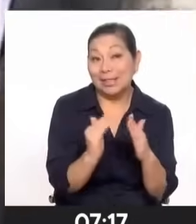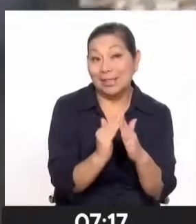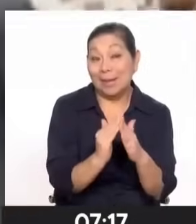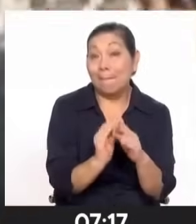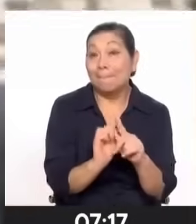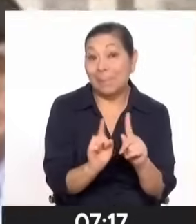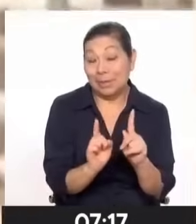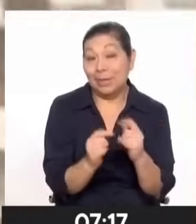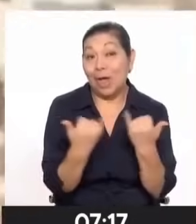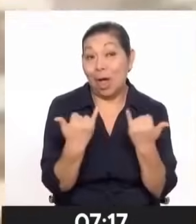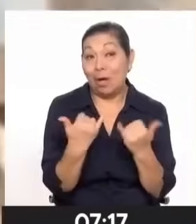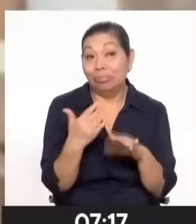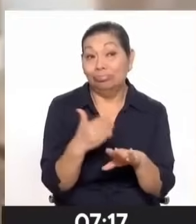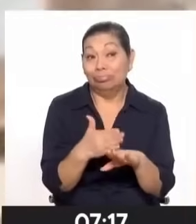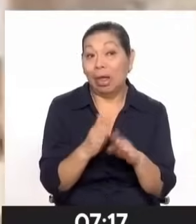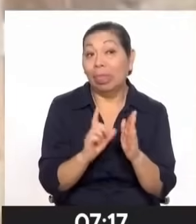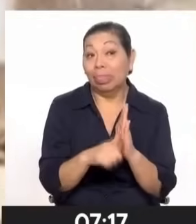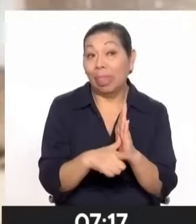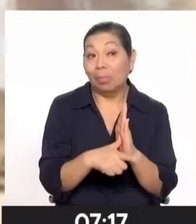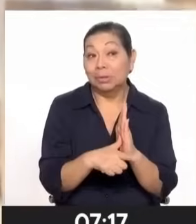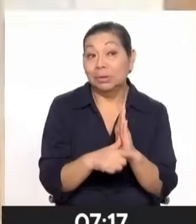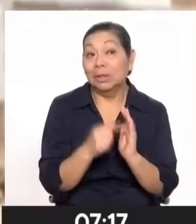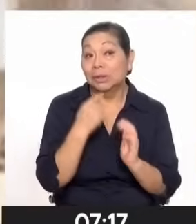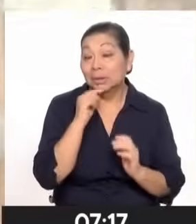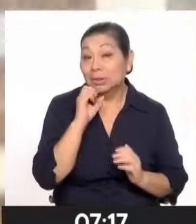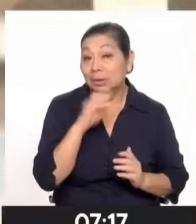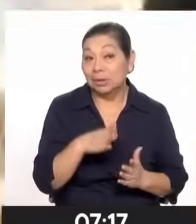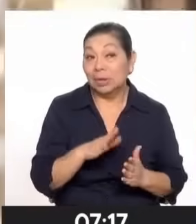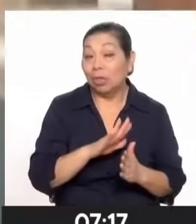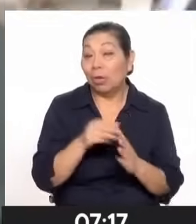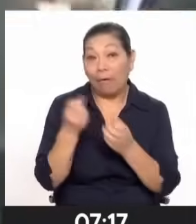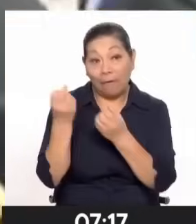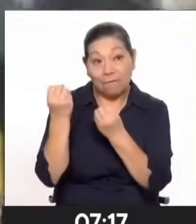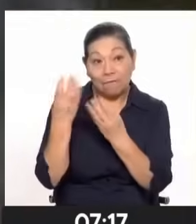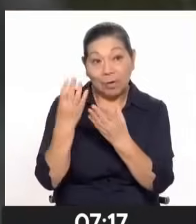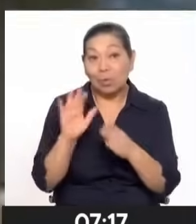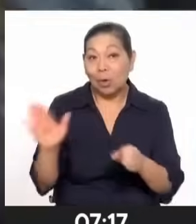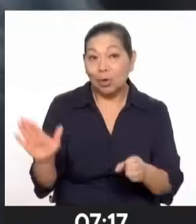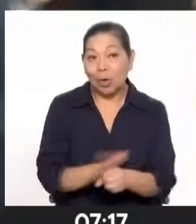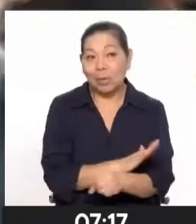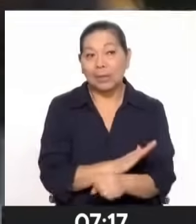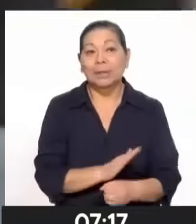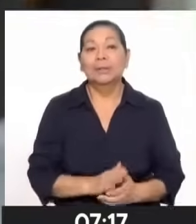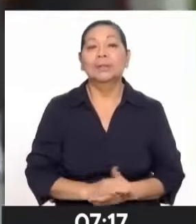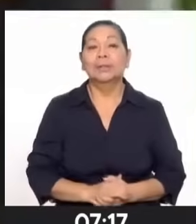Es una noticia en desarrollo y más adelante vamos a brindarle toda la información completa.